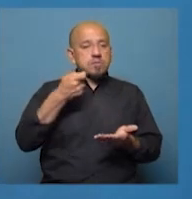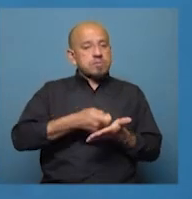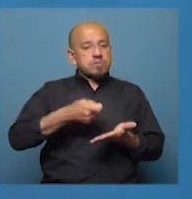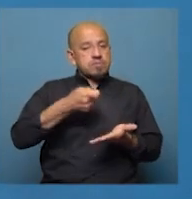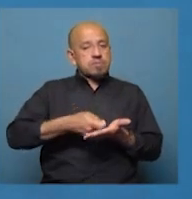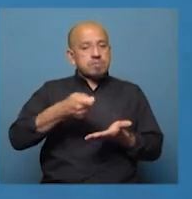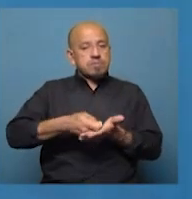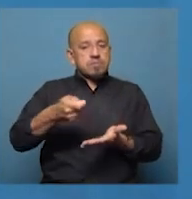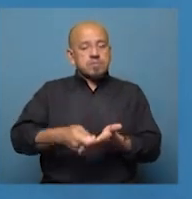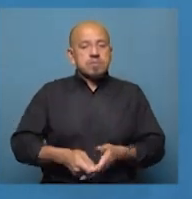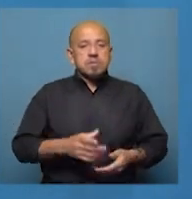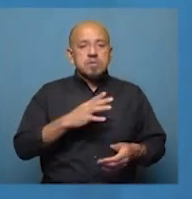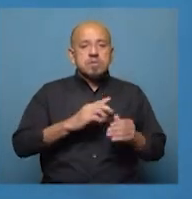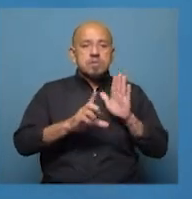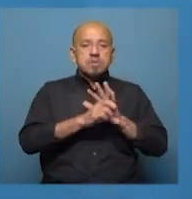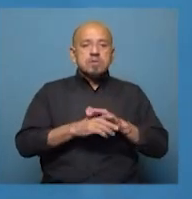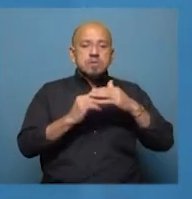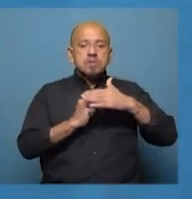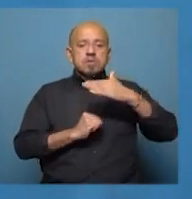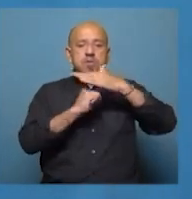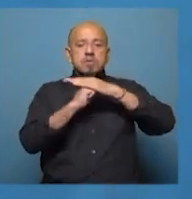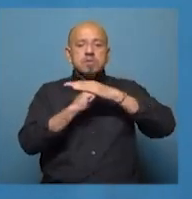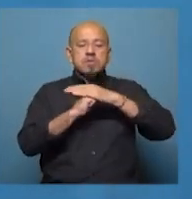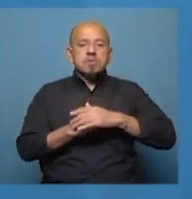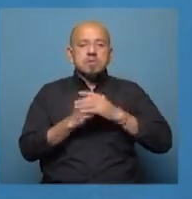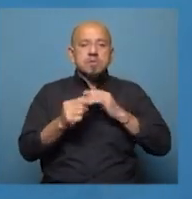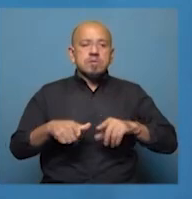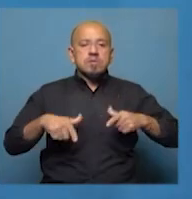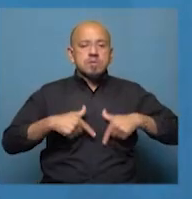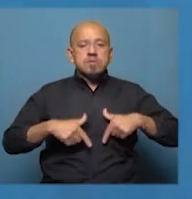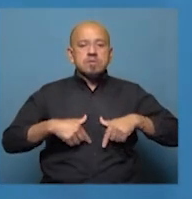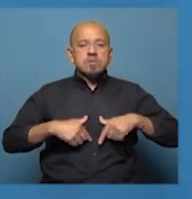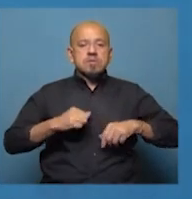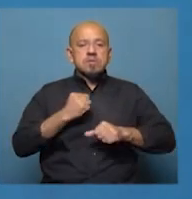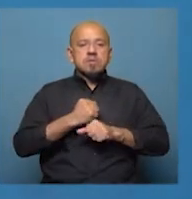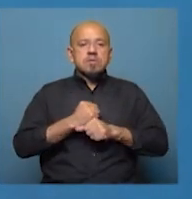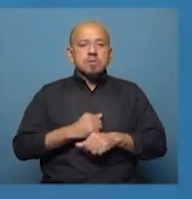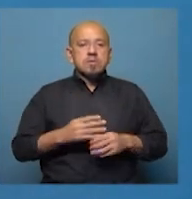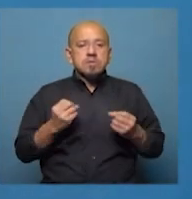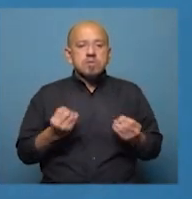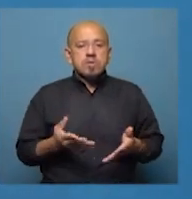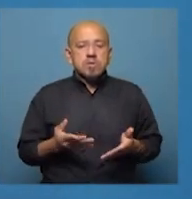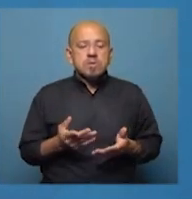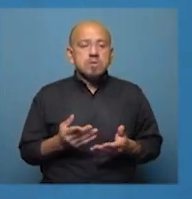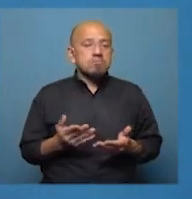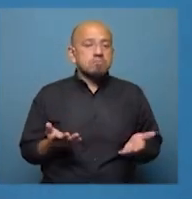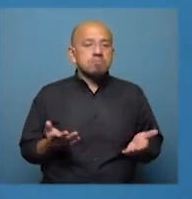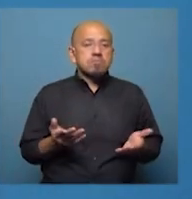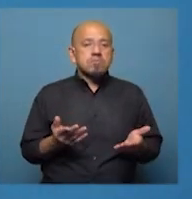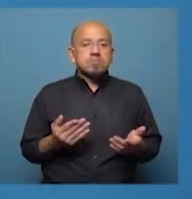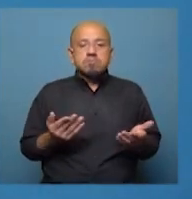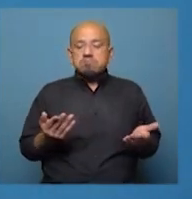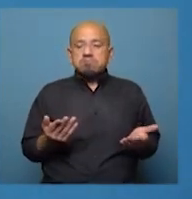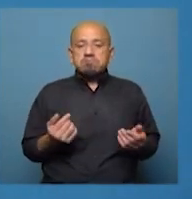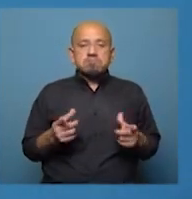hay en la ley un monto máximo que es lo que comprometió el Ministerio de trabajo Por qué se los excluye no tiene sentido ahí